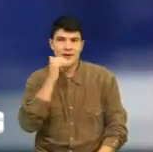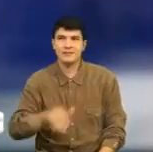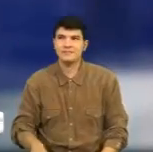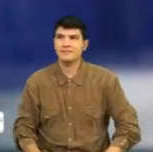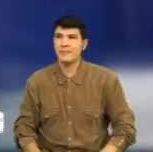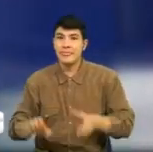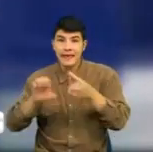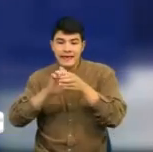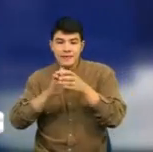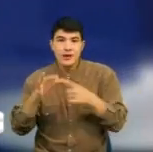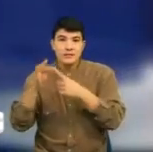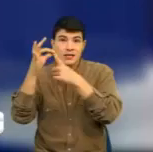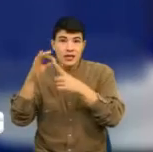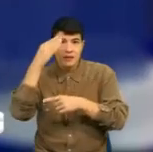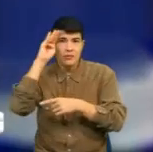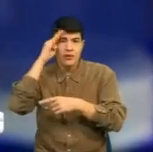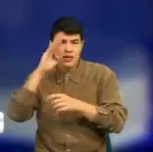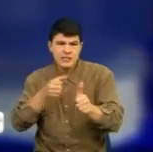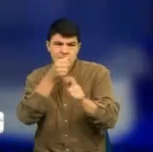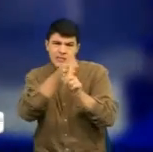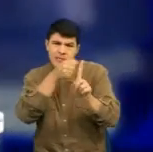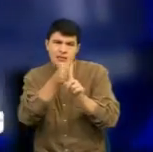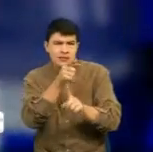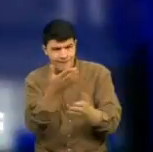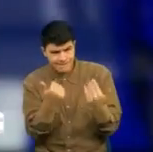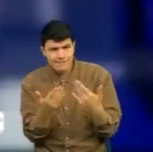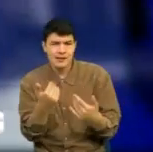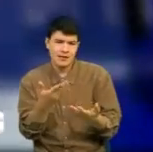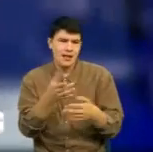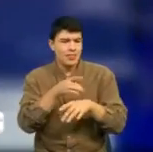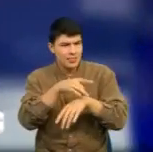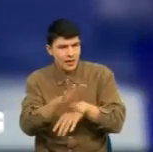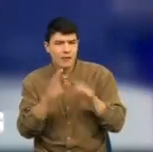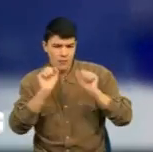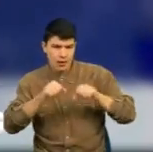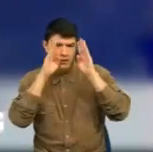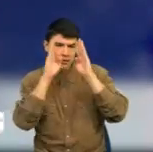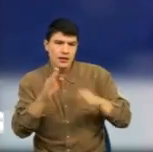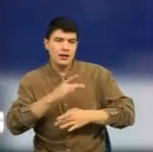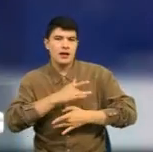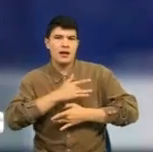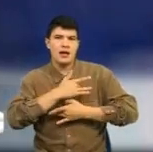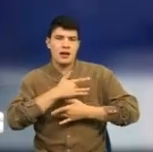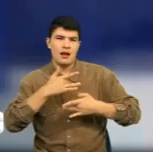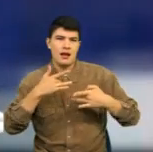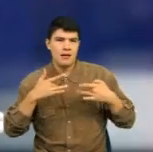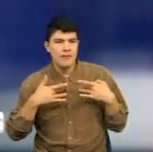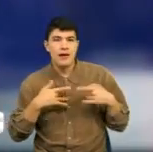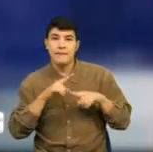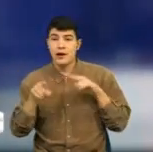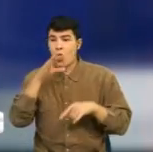equipo especializado de la policía trataron de convencer al sujeto para que dejara atender a Claudia Joana, pero este se negó